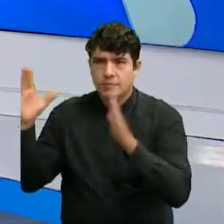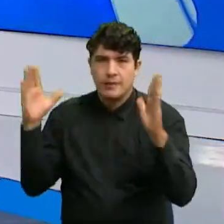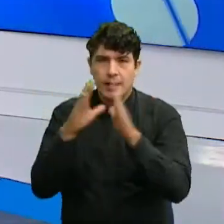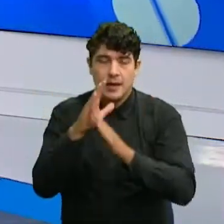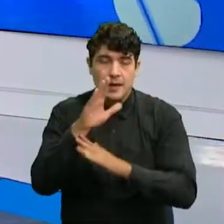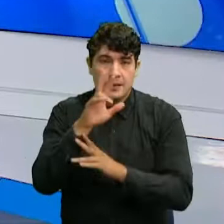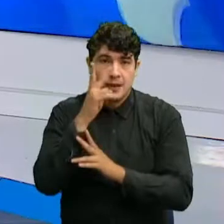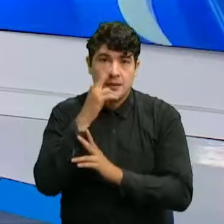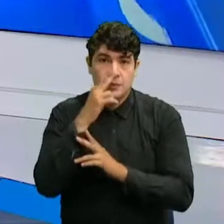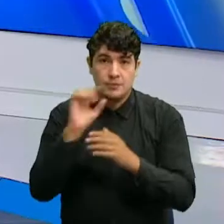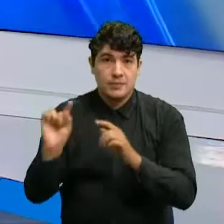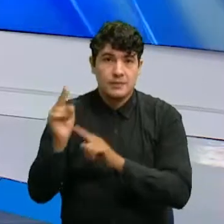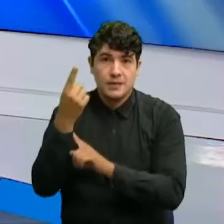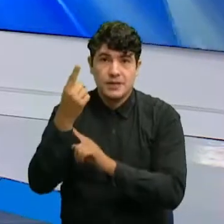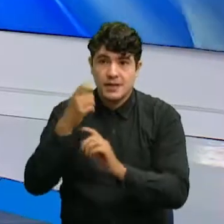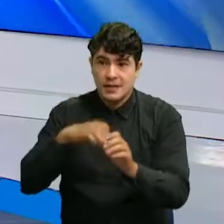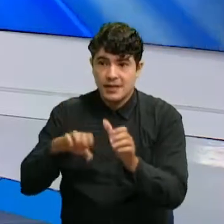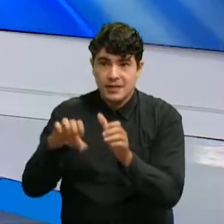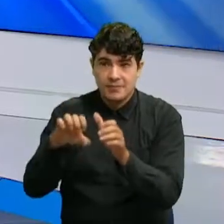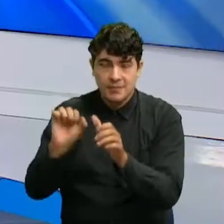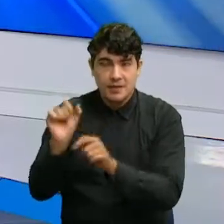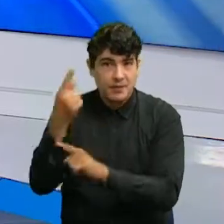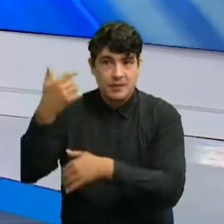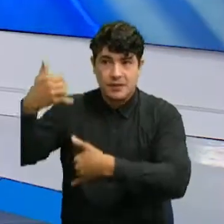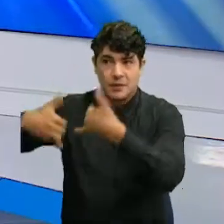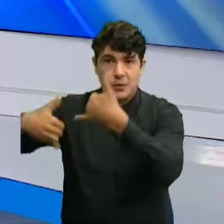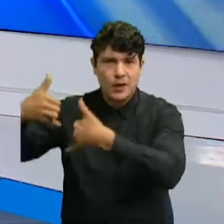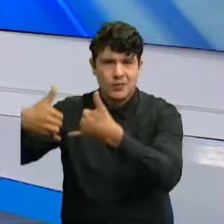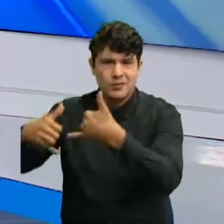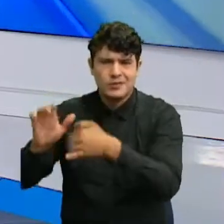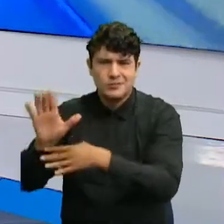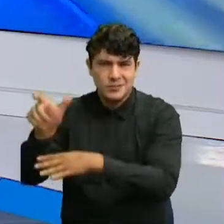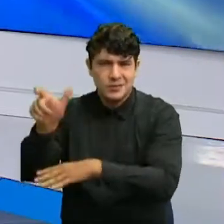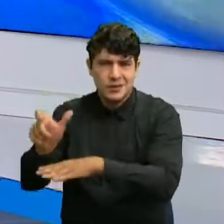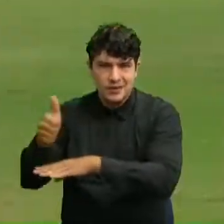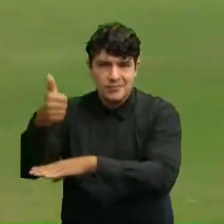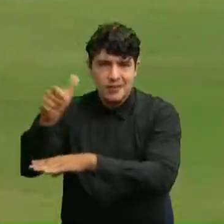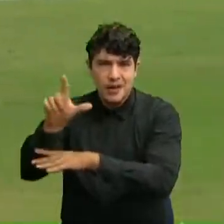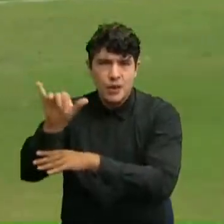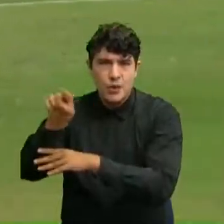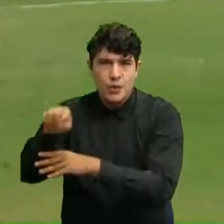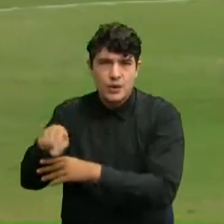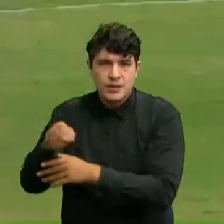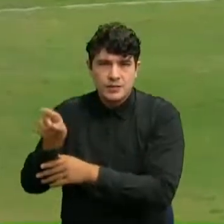primer partido de la era de Luis Fernando Suárez al frente del elenco Leopardo.